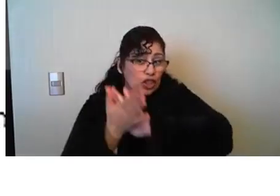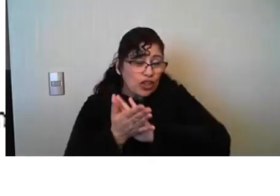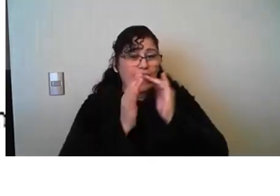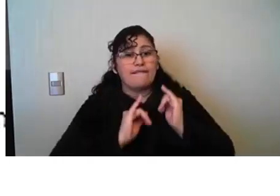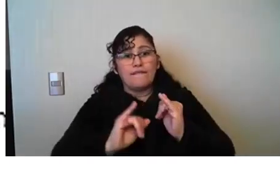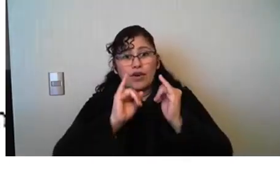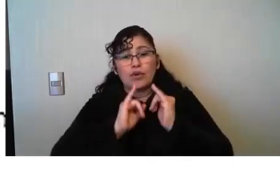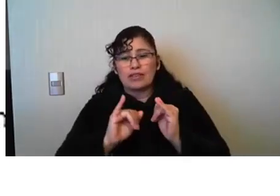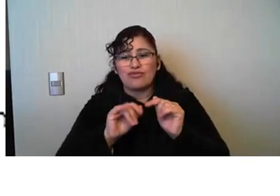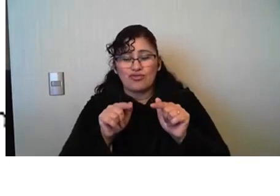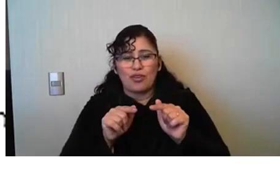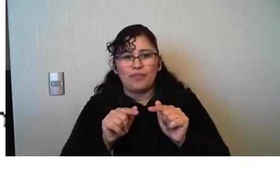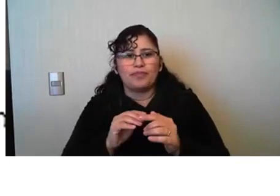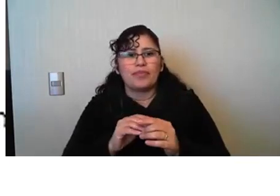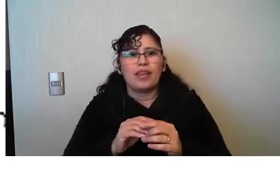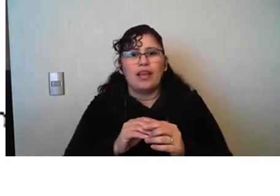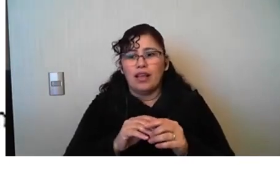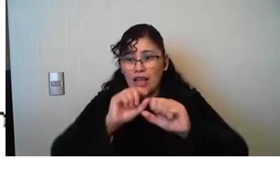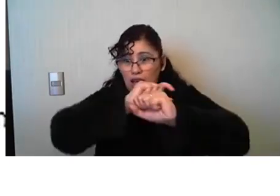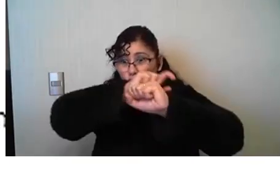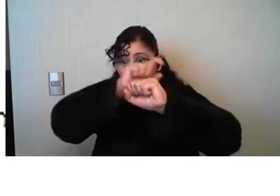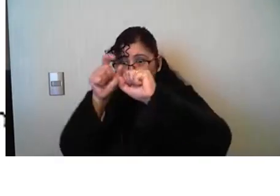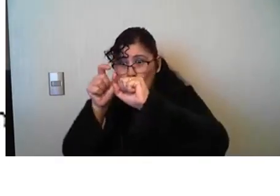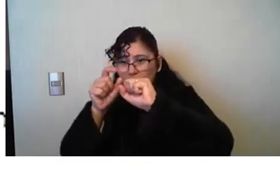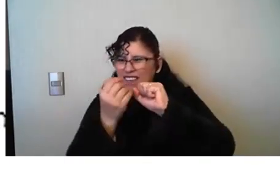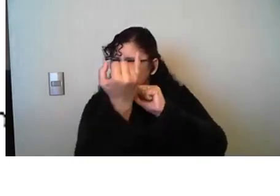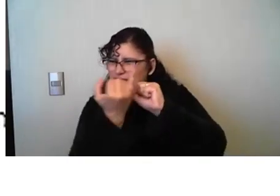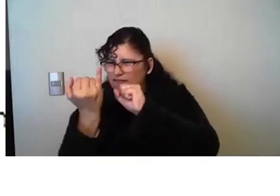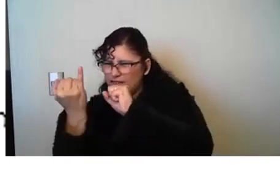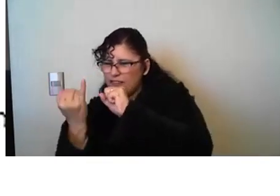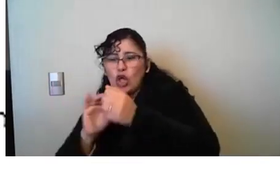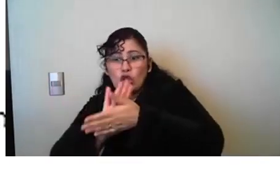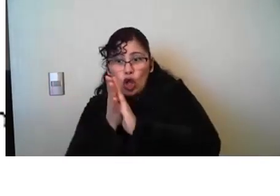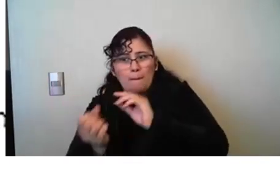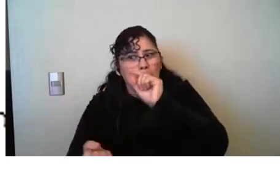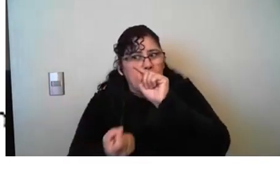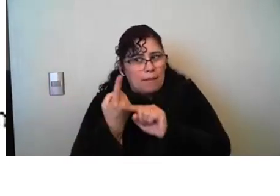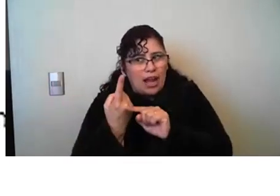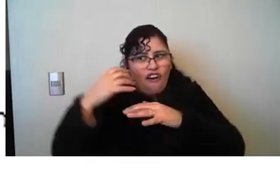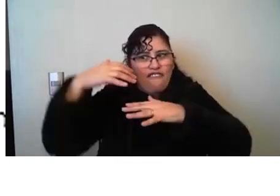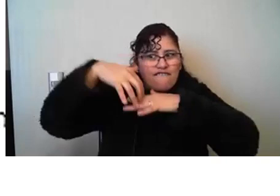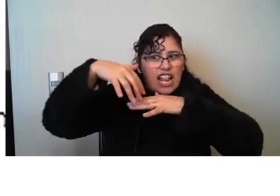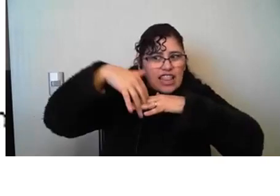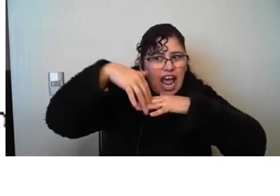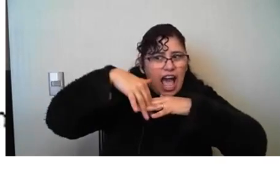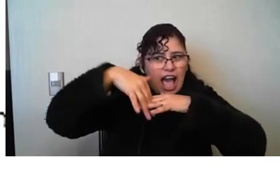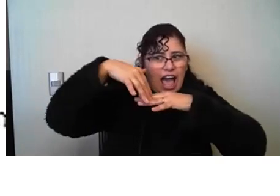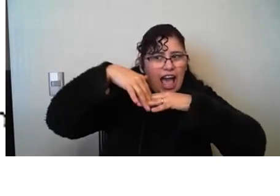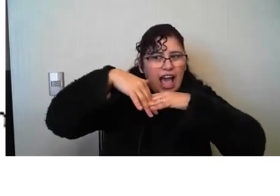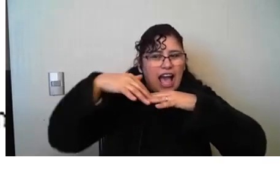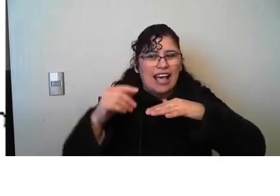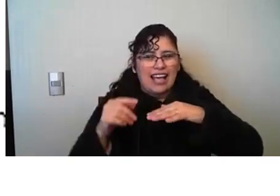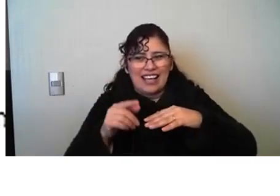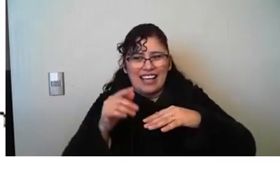información que recibe la corteza es filtrada por el tálamo. El tálamo es